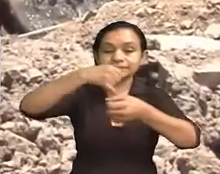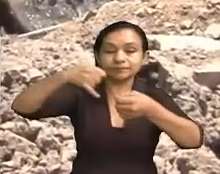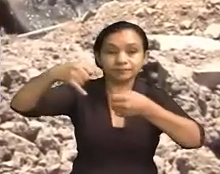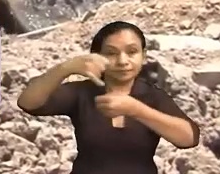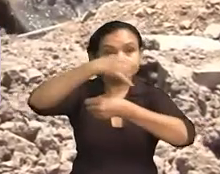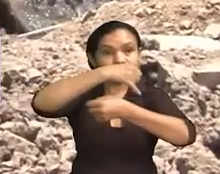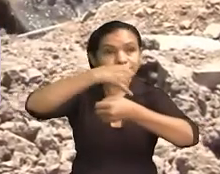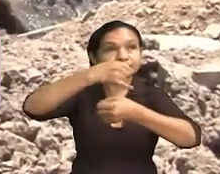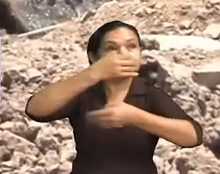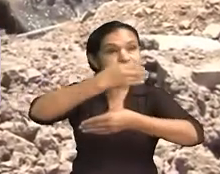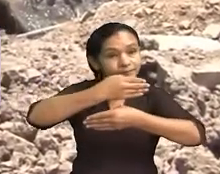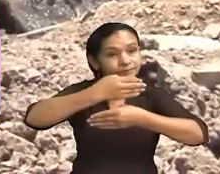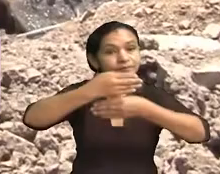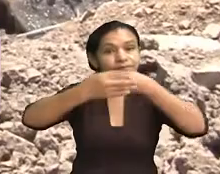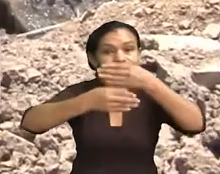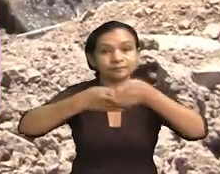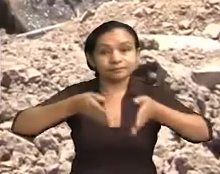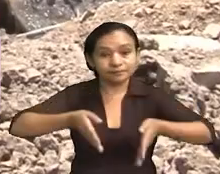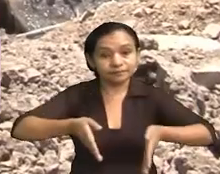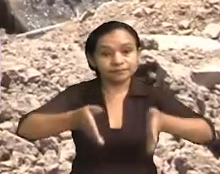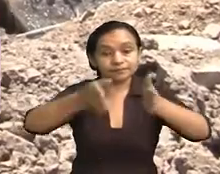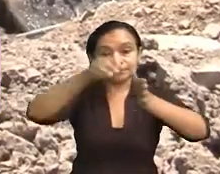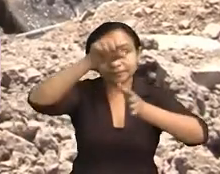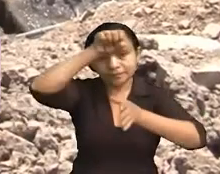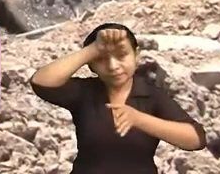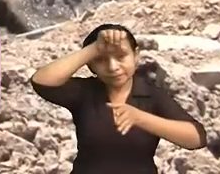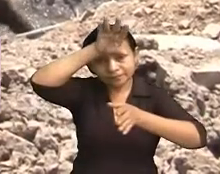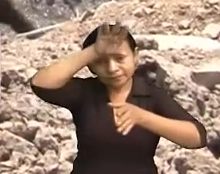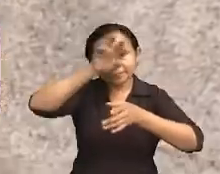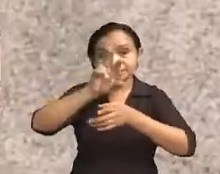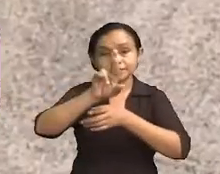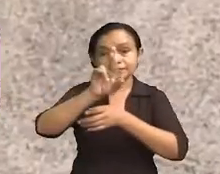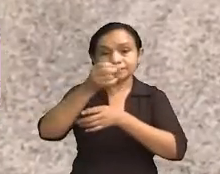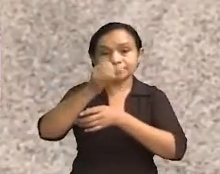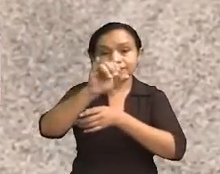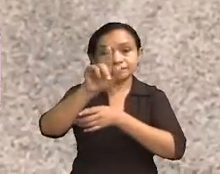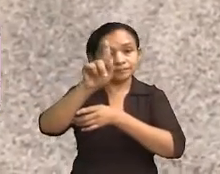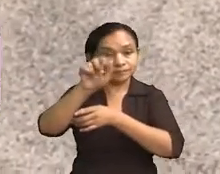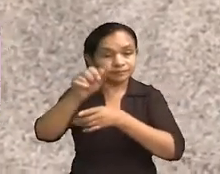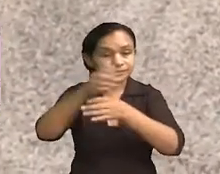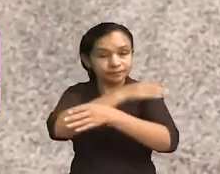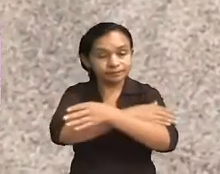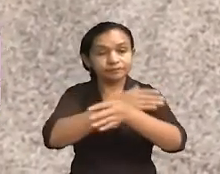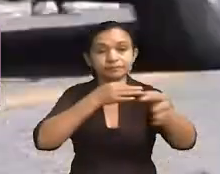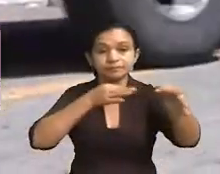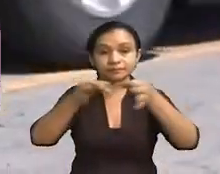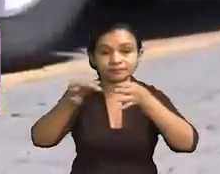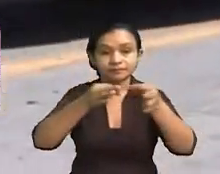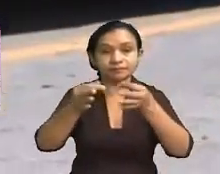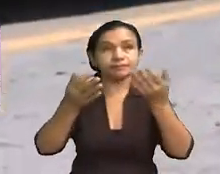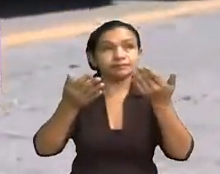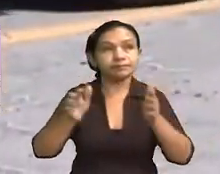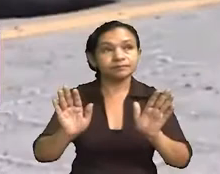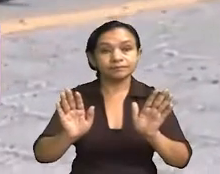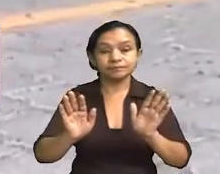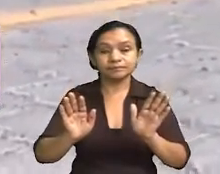Va incluido la carretera Ciuna Rosita, que ya te lo había mencionado. Va